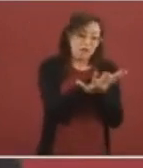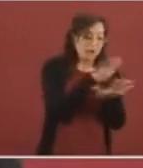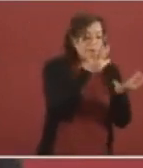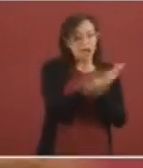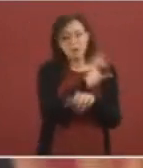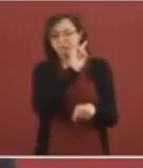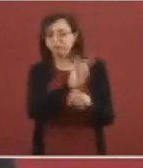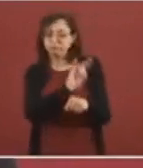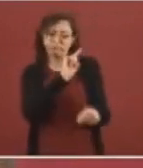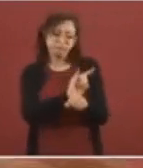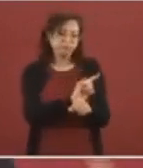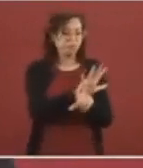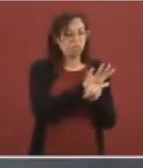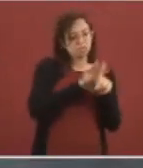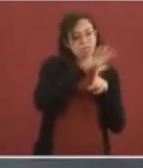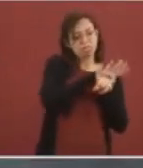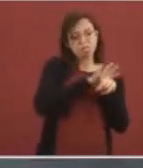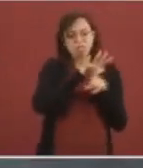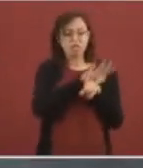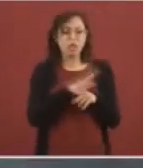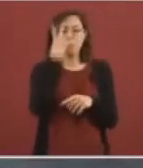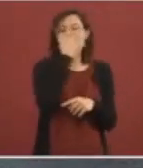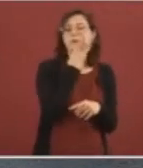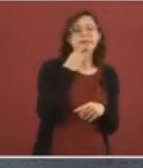envuelto para regalo,